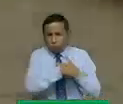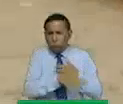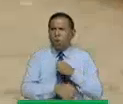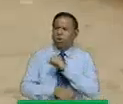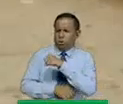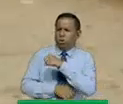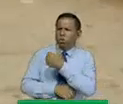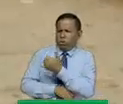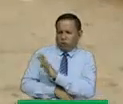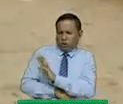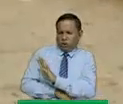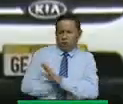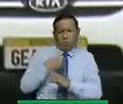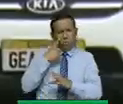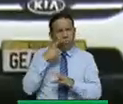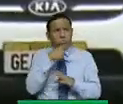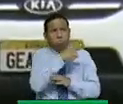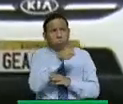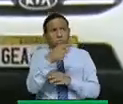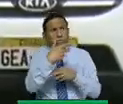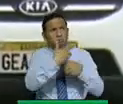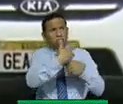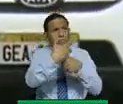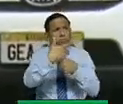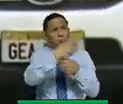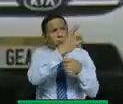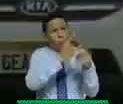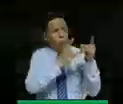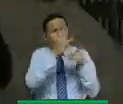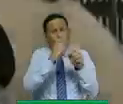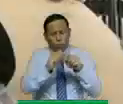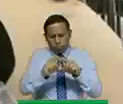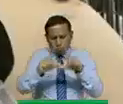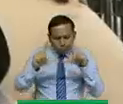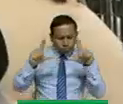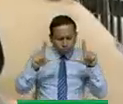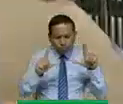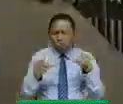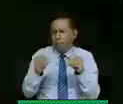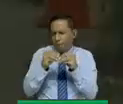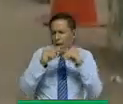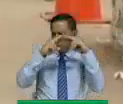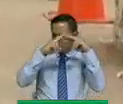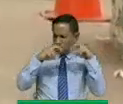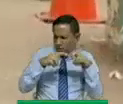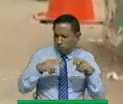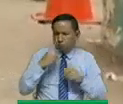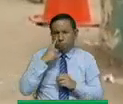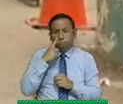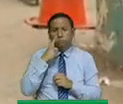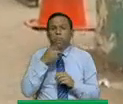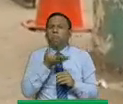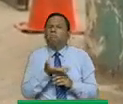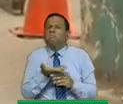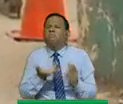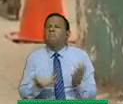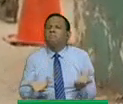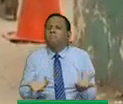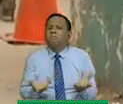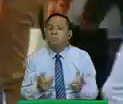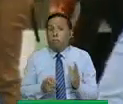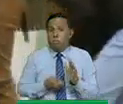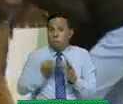va a establecer, las cámaras, de levantar la información para poder tener mayores elementos. Aparentemente, no es la primera vez